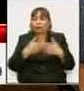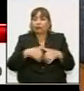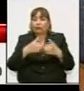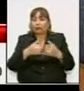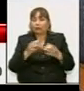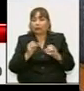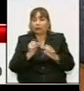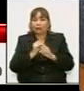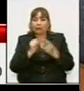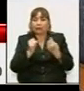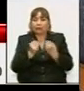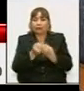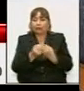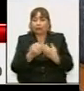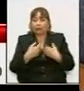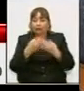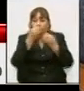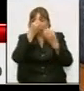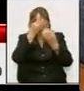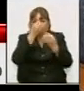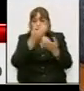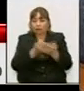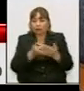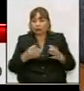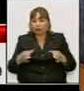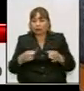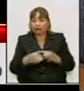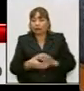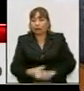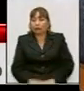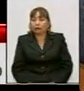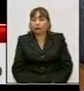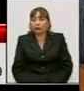o sociedades que nos podría informar, por favor, a esta comisión?